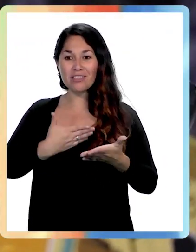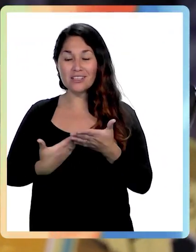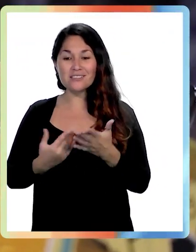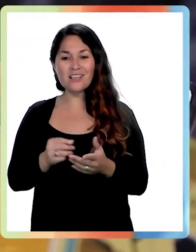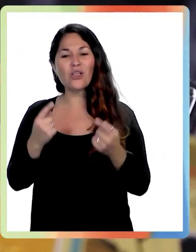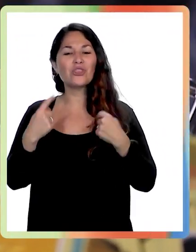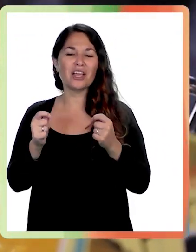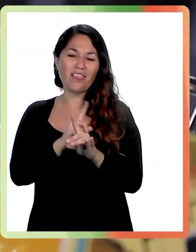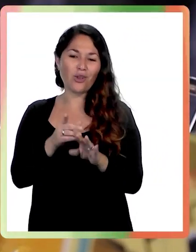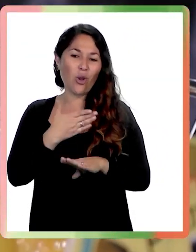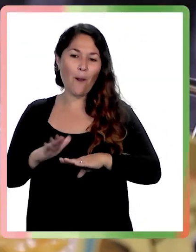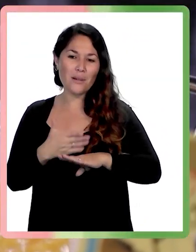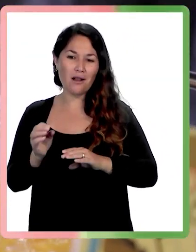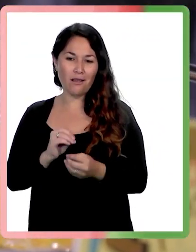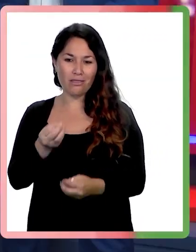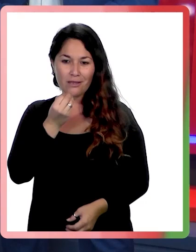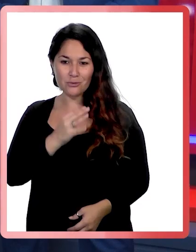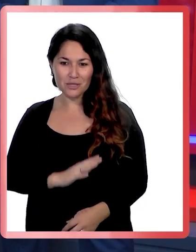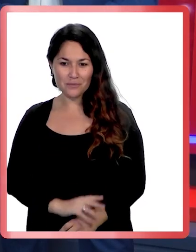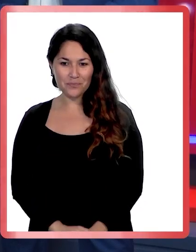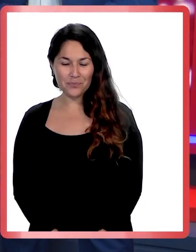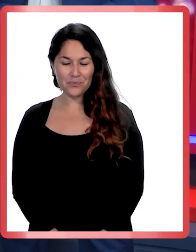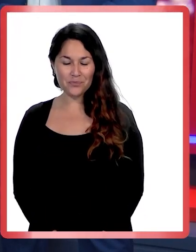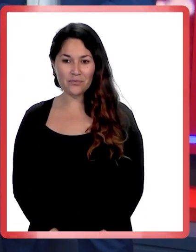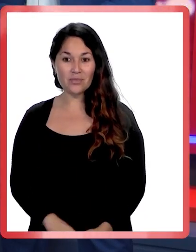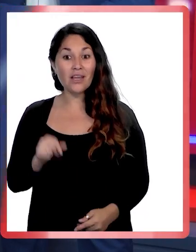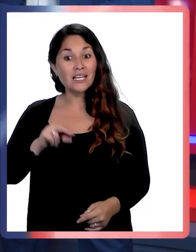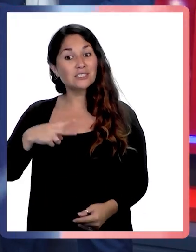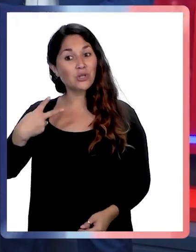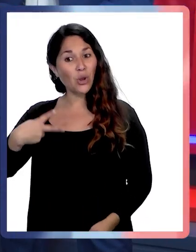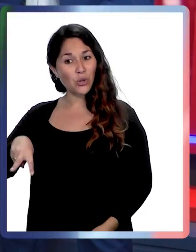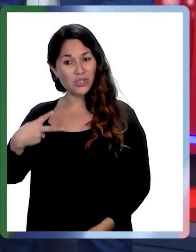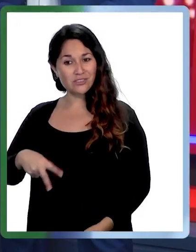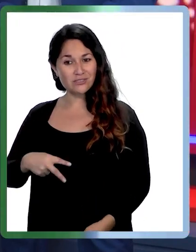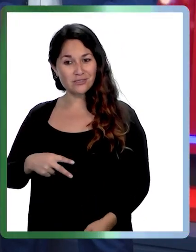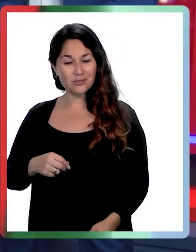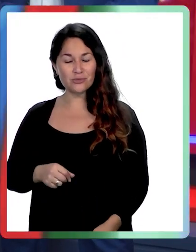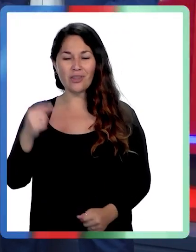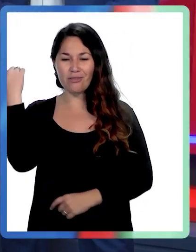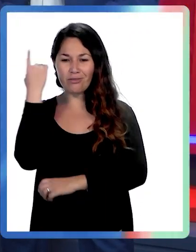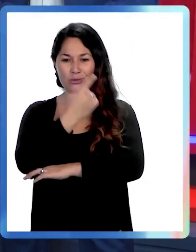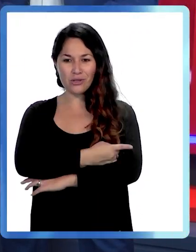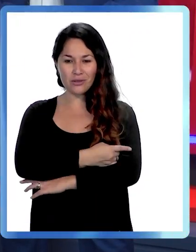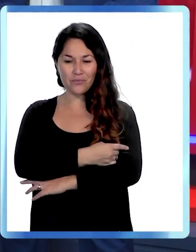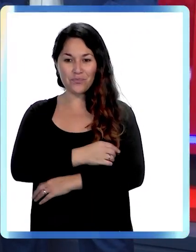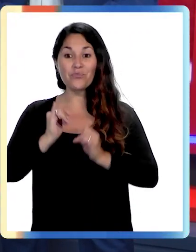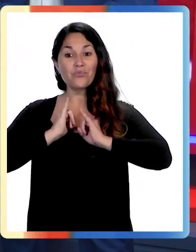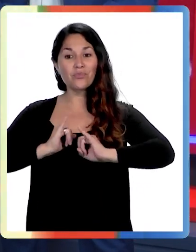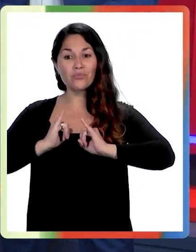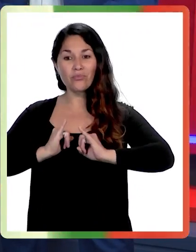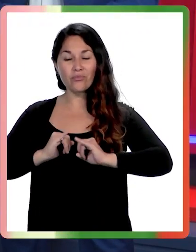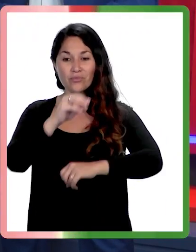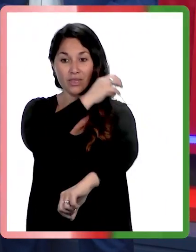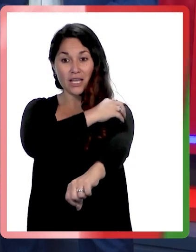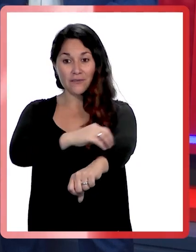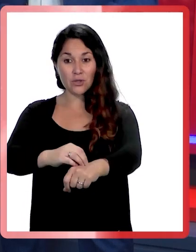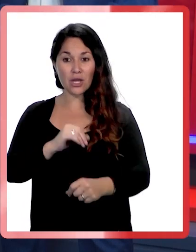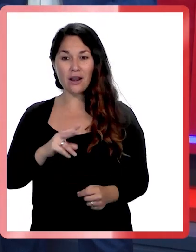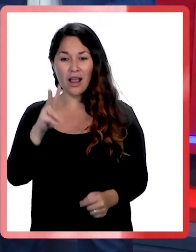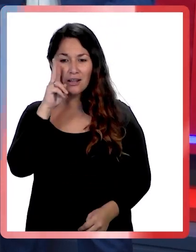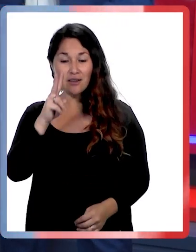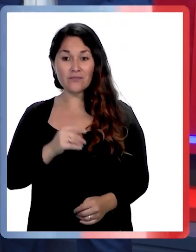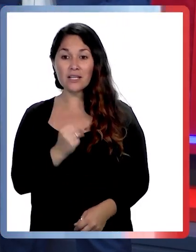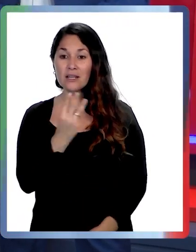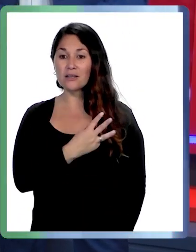el desperdicio de alimentos. Y esta ha sido la revisión de las noticias de esta jornada. La información de las regiones la puede encontrar en